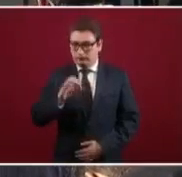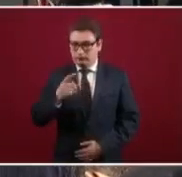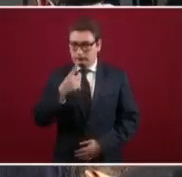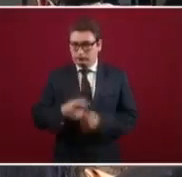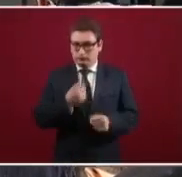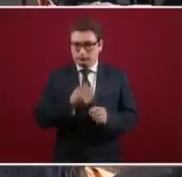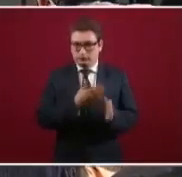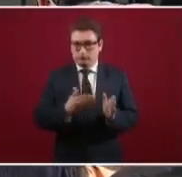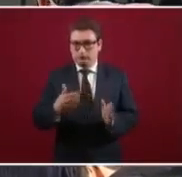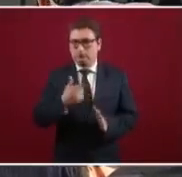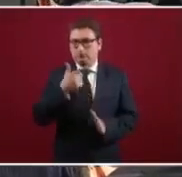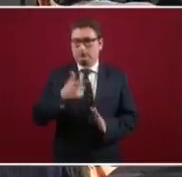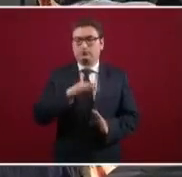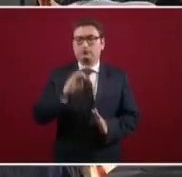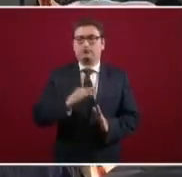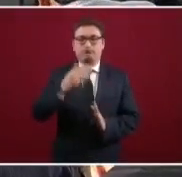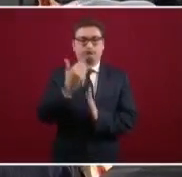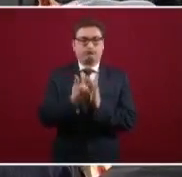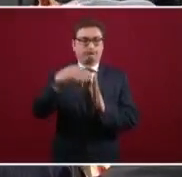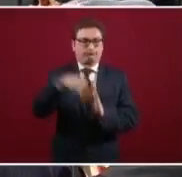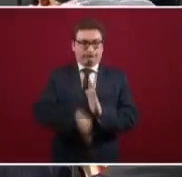7 %